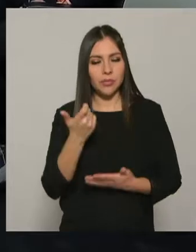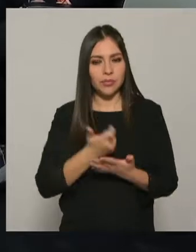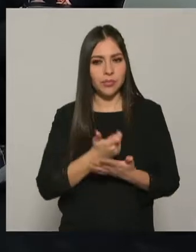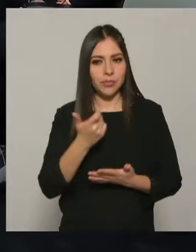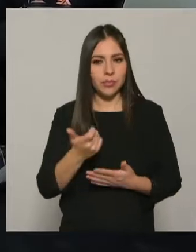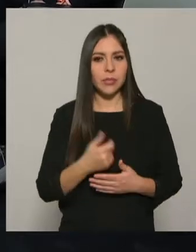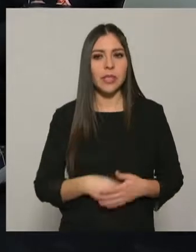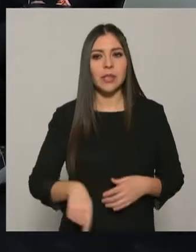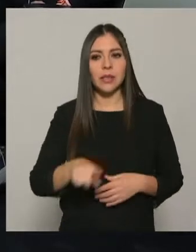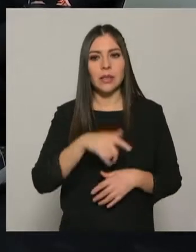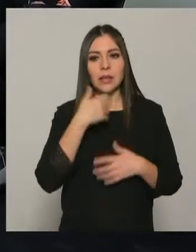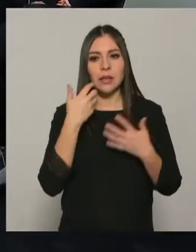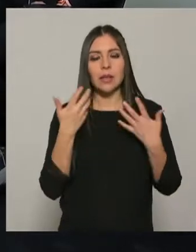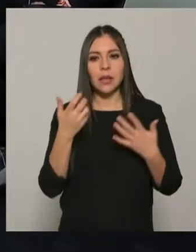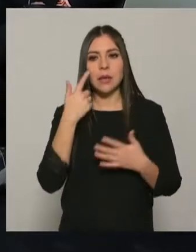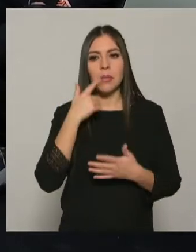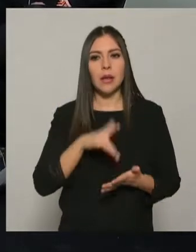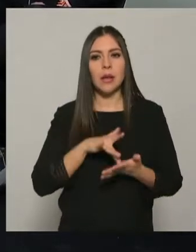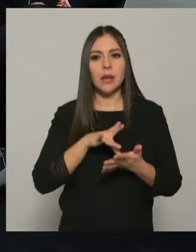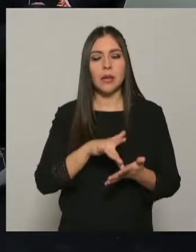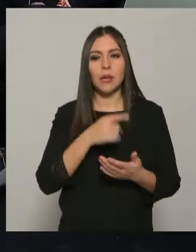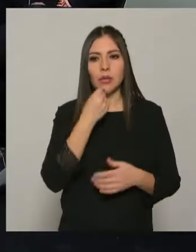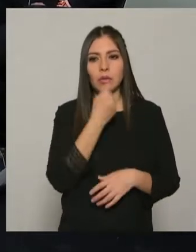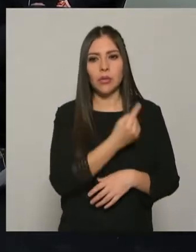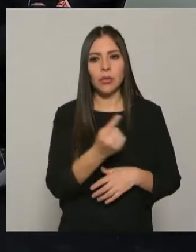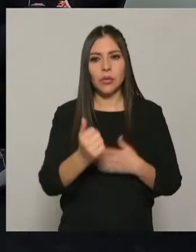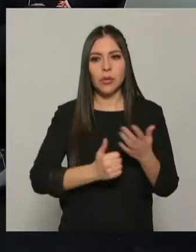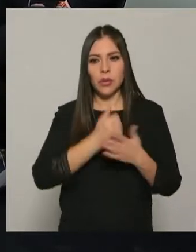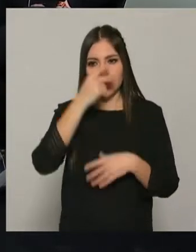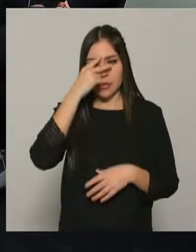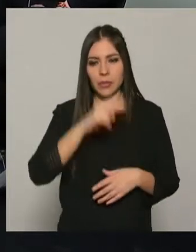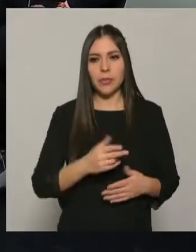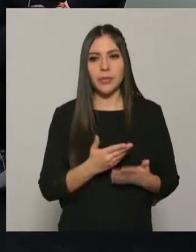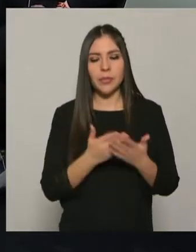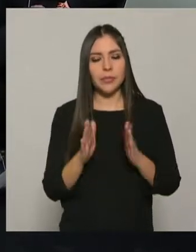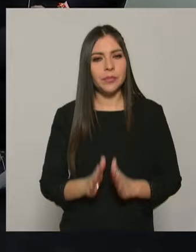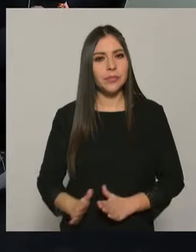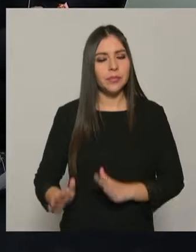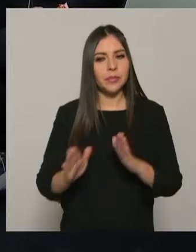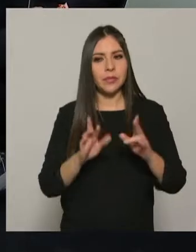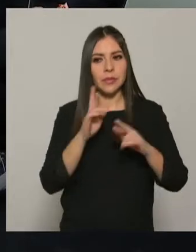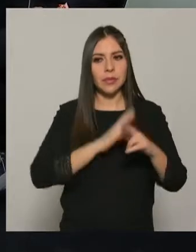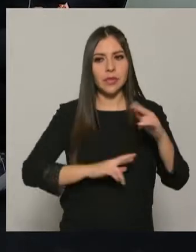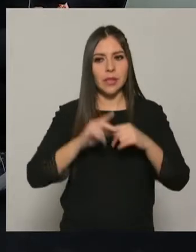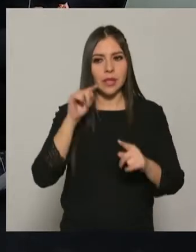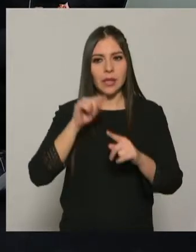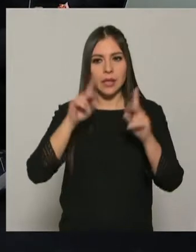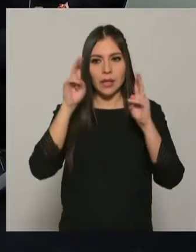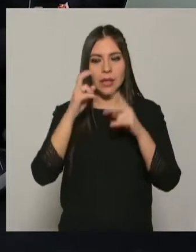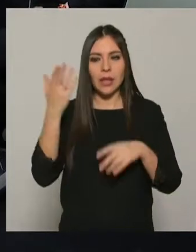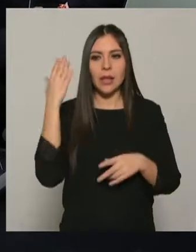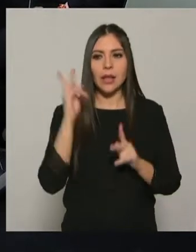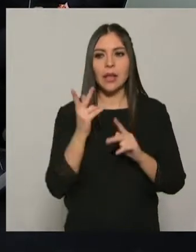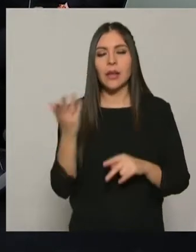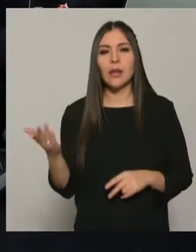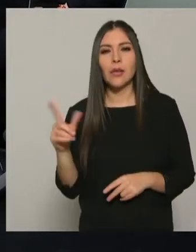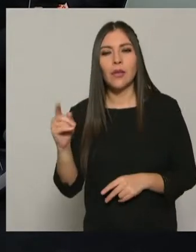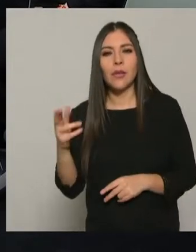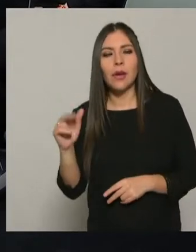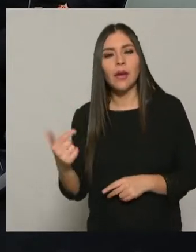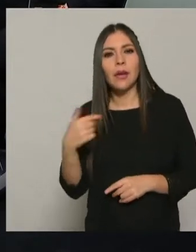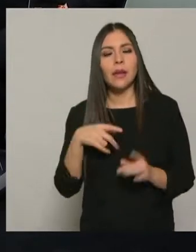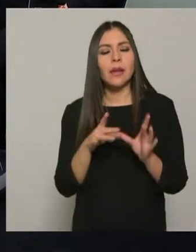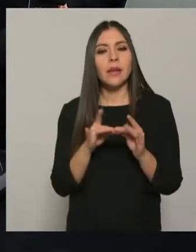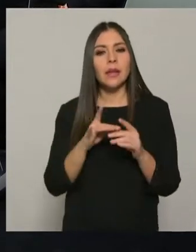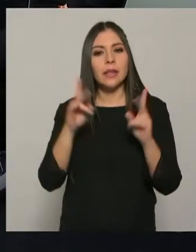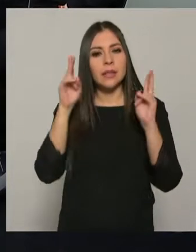es estimular y apoyar a los niños en la Ciudad de México. Vamos a regresar al tema en la mesa de esta mañana. Estábamos contigo, Gloria, hablando